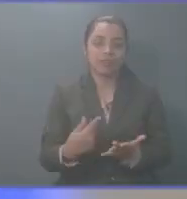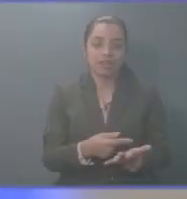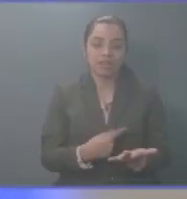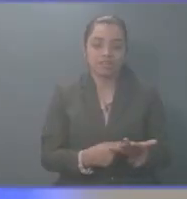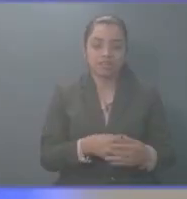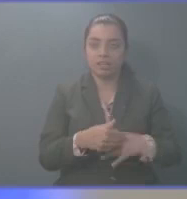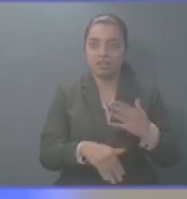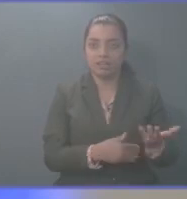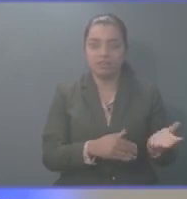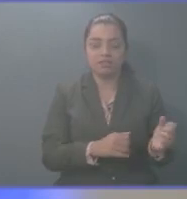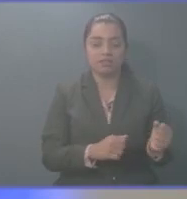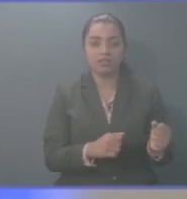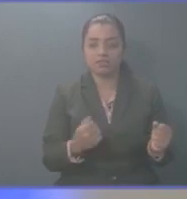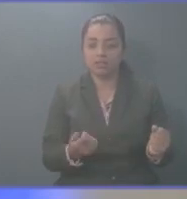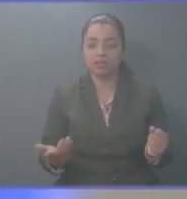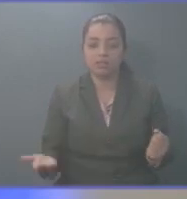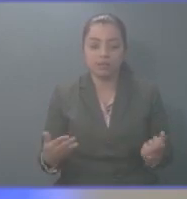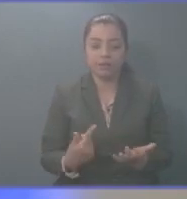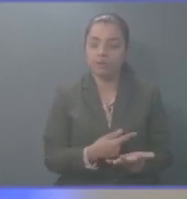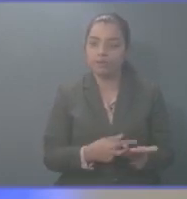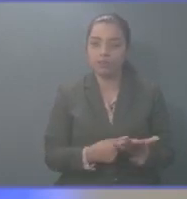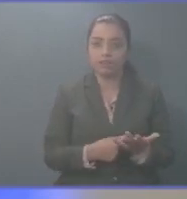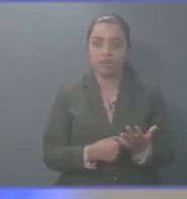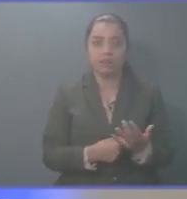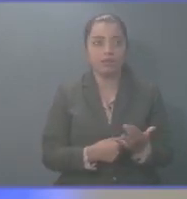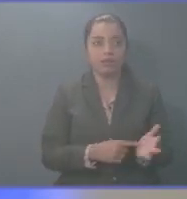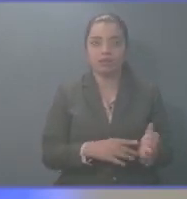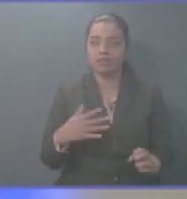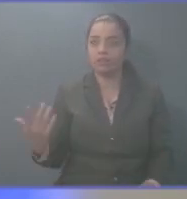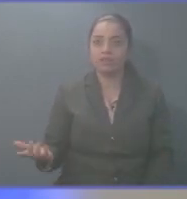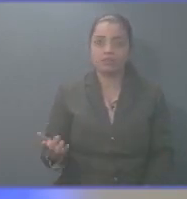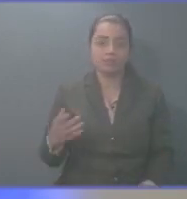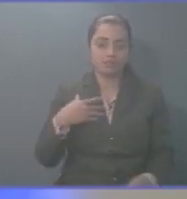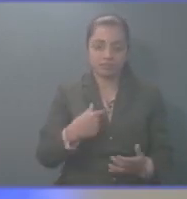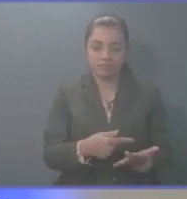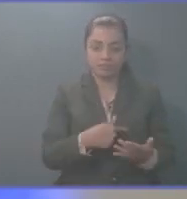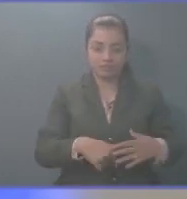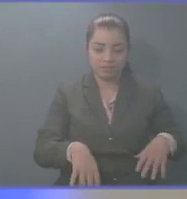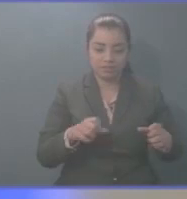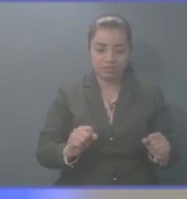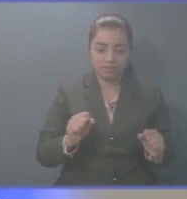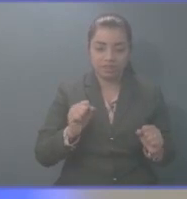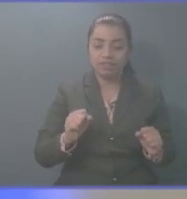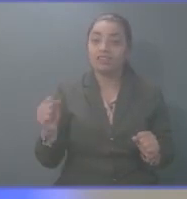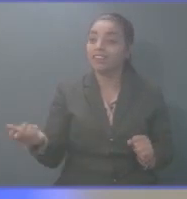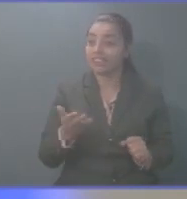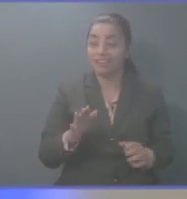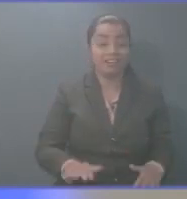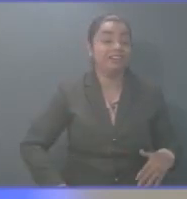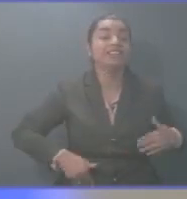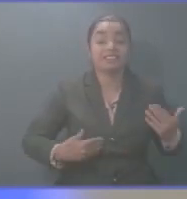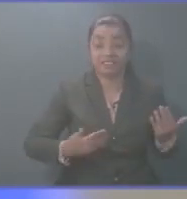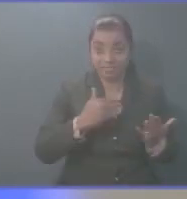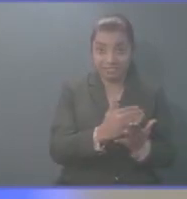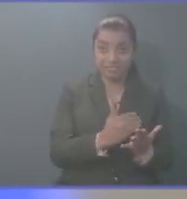a las personas que obviamente ostentamos un cargo de elección popular y que tomamos obviamente decisiones en algún momento para que nos